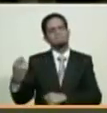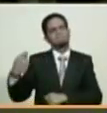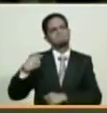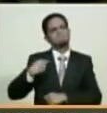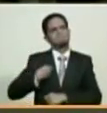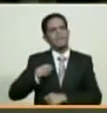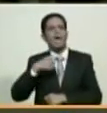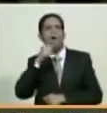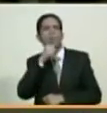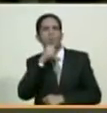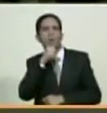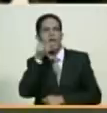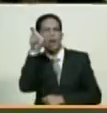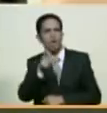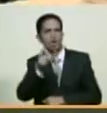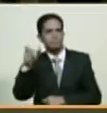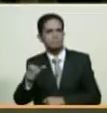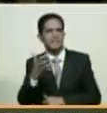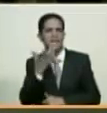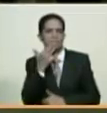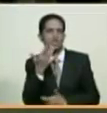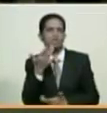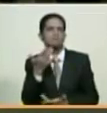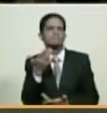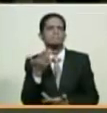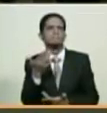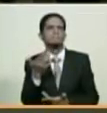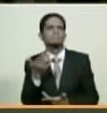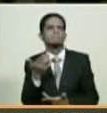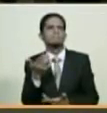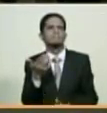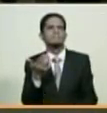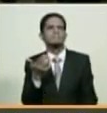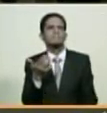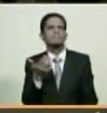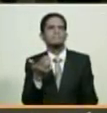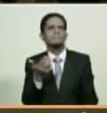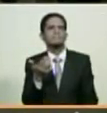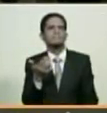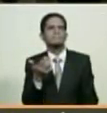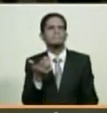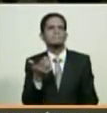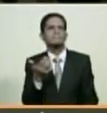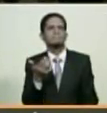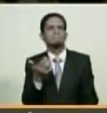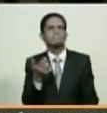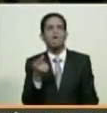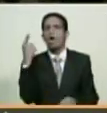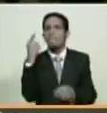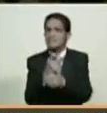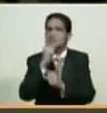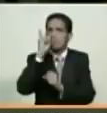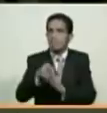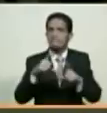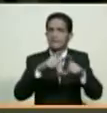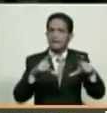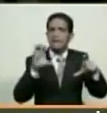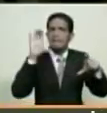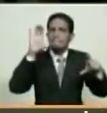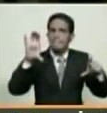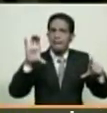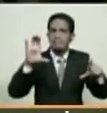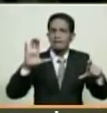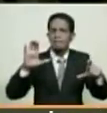ser necesario que sean las personas, en este caso este sector, tenga el carnet de la patria para poder cobrar